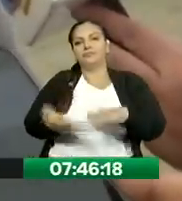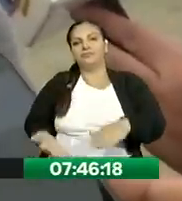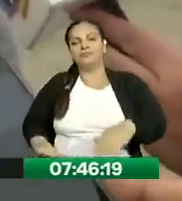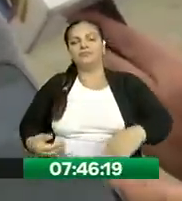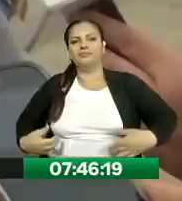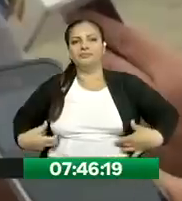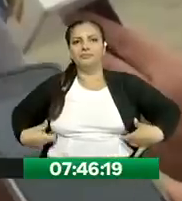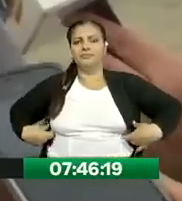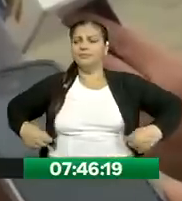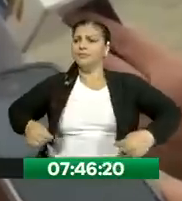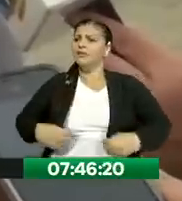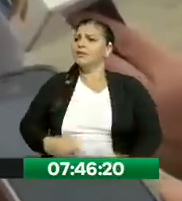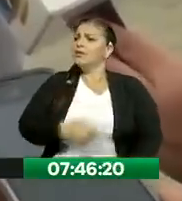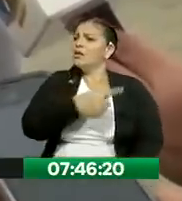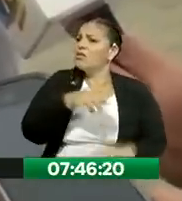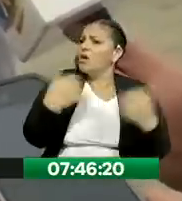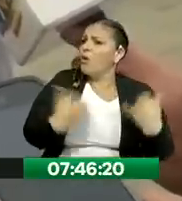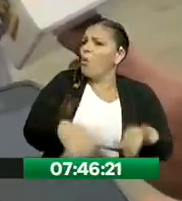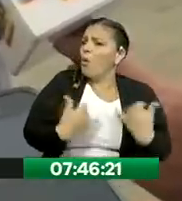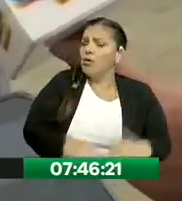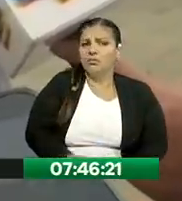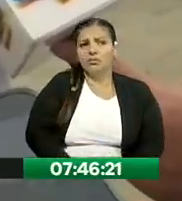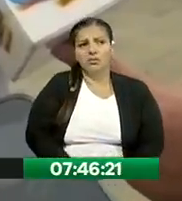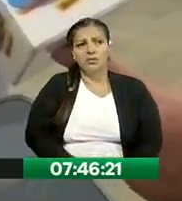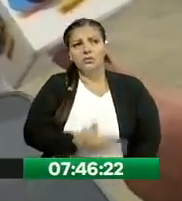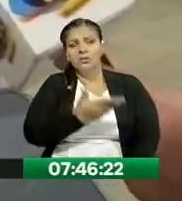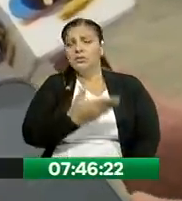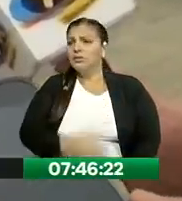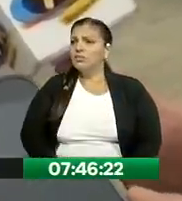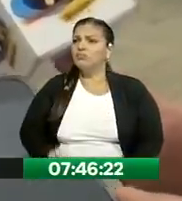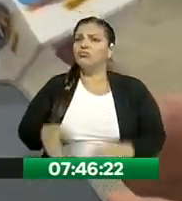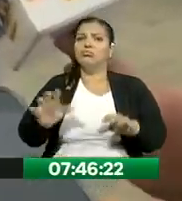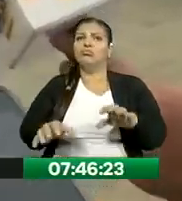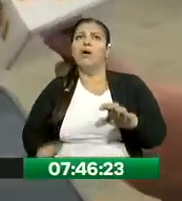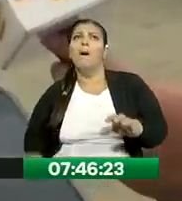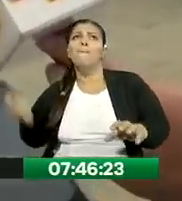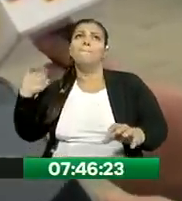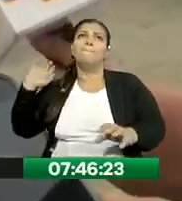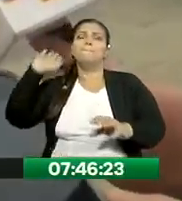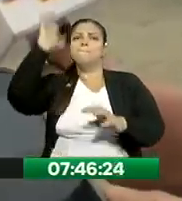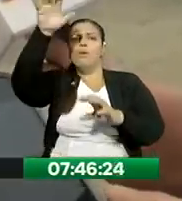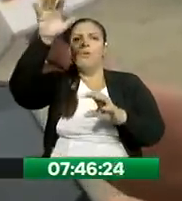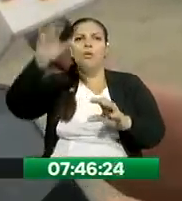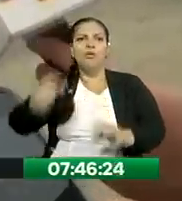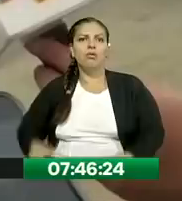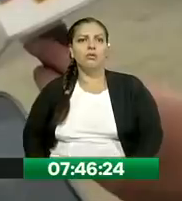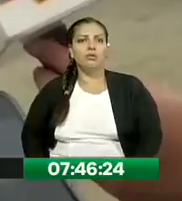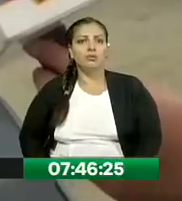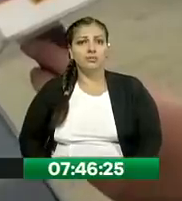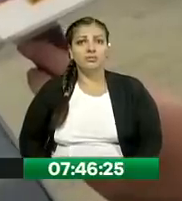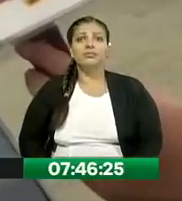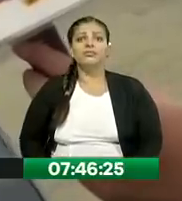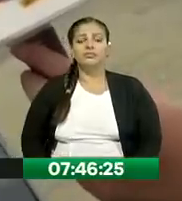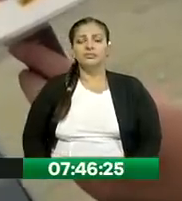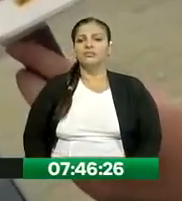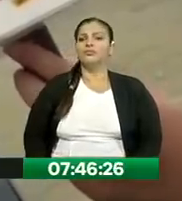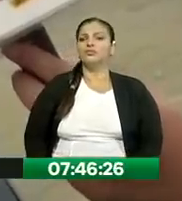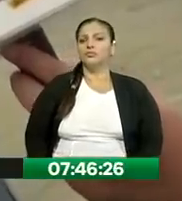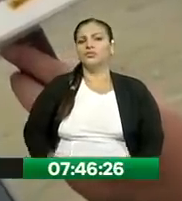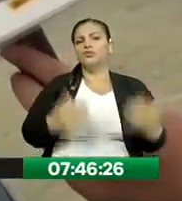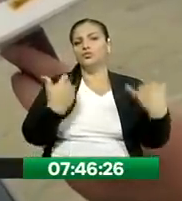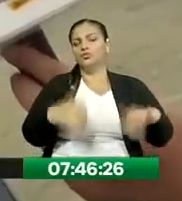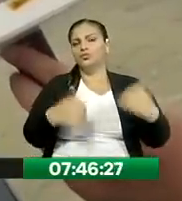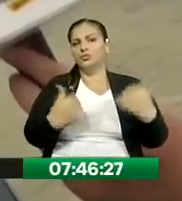así, tengo entendido. Y de un momento a otro, cuando menos acuerdo, él ha estado dando vuelta ahí, dice,